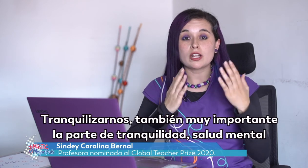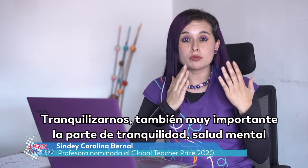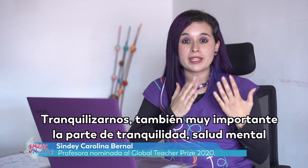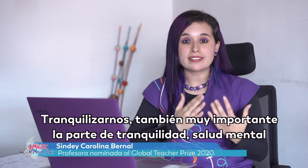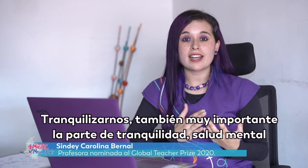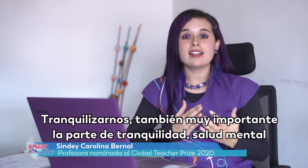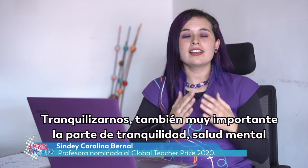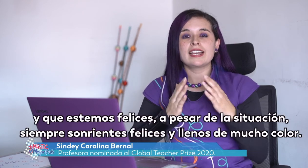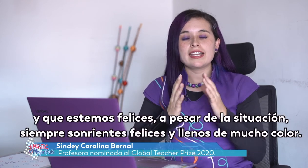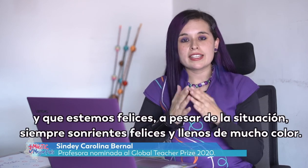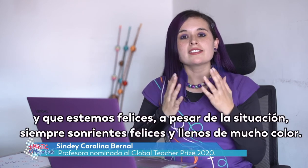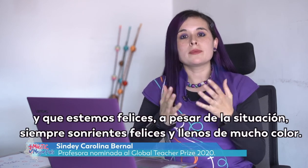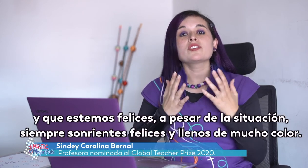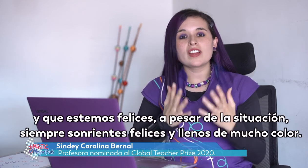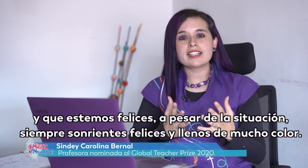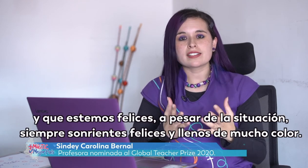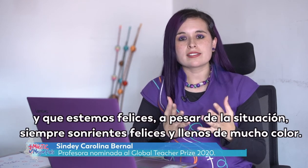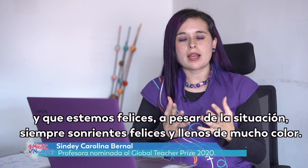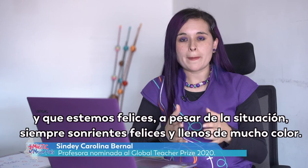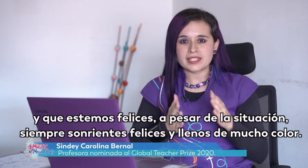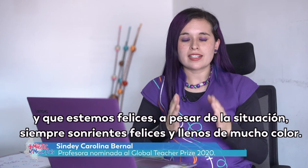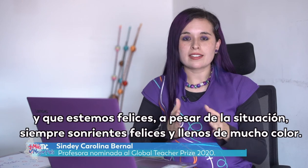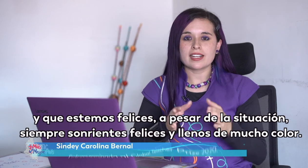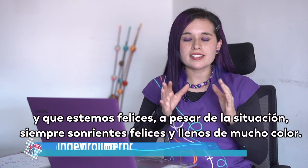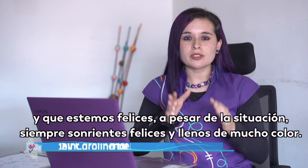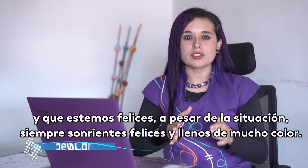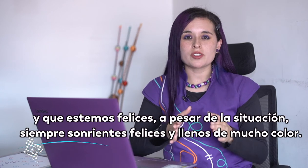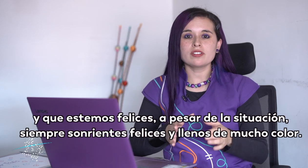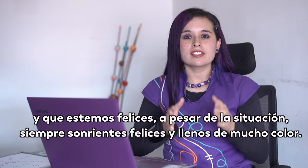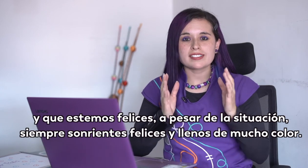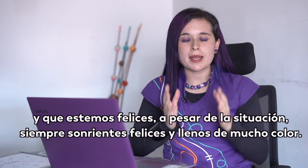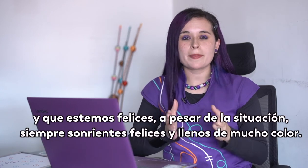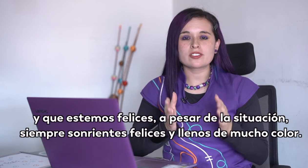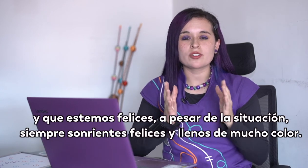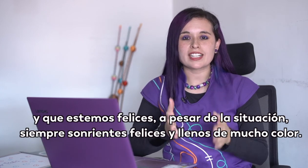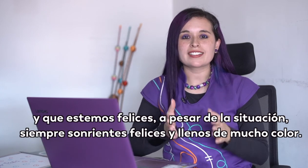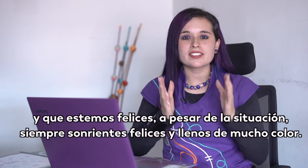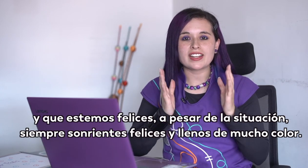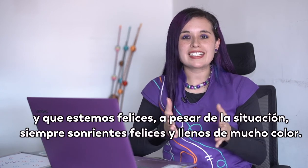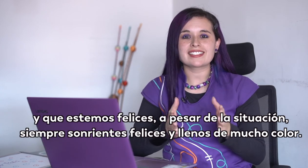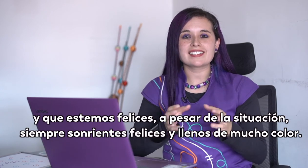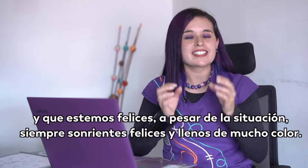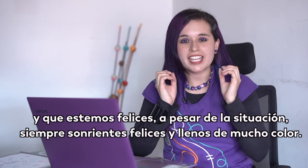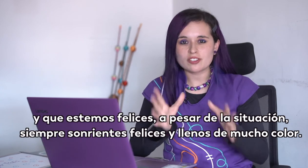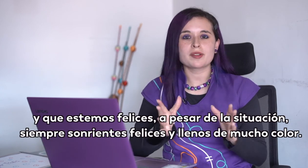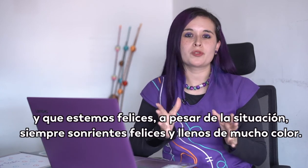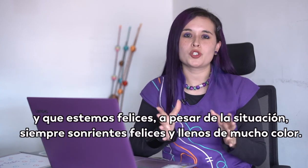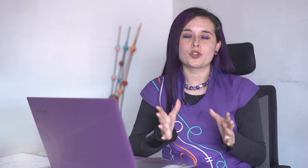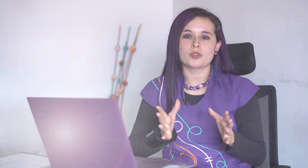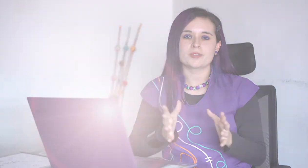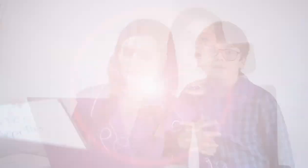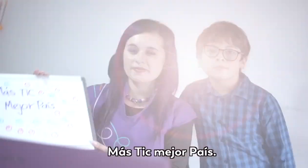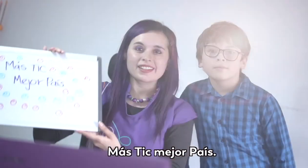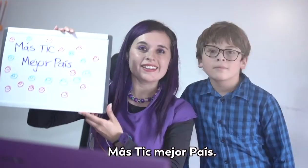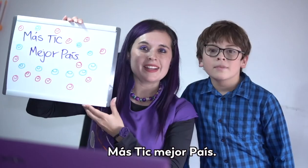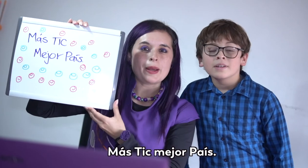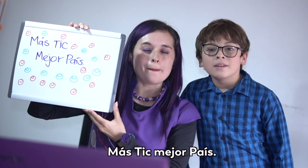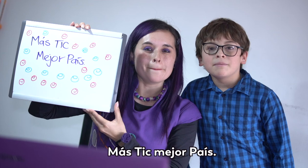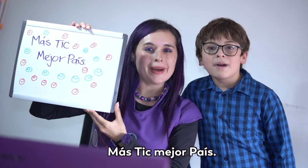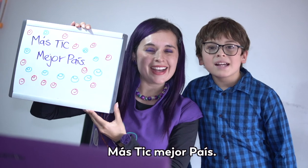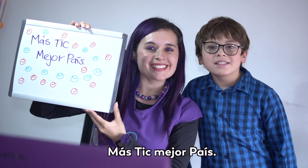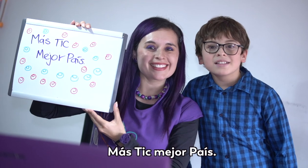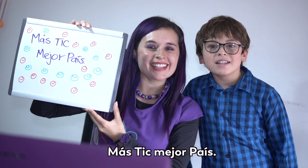tranquilidad, salud mental y que estemos felices. A pesar de la situación, siempre sonrientes, felices y llenos de mucho color.